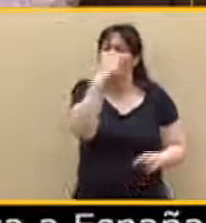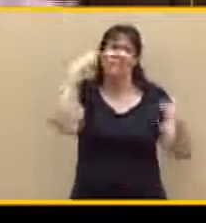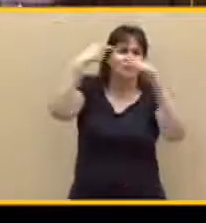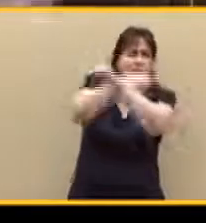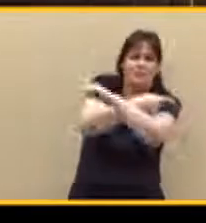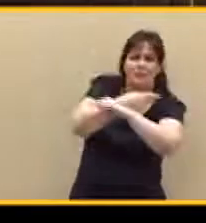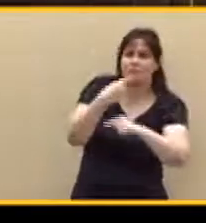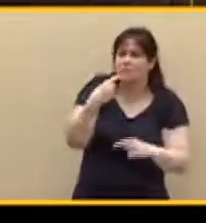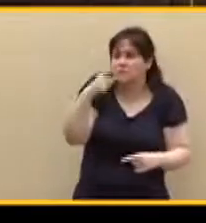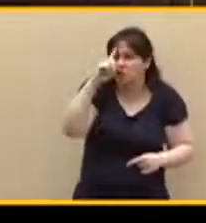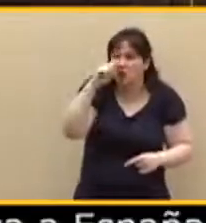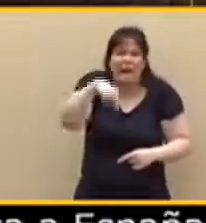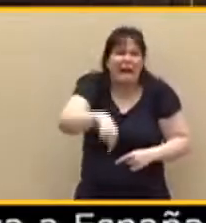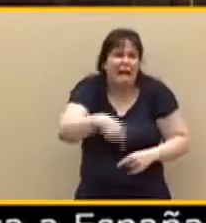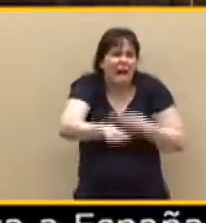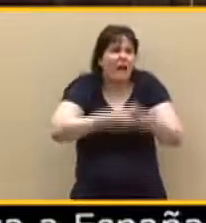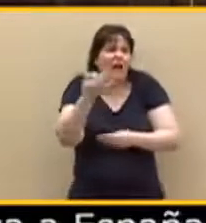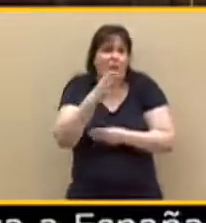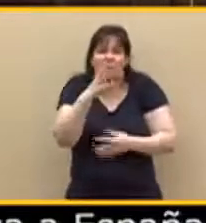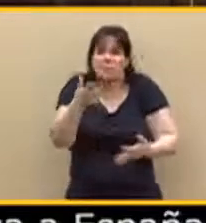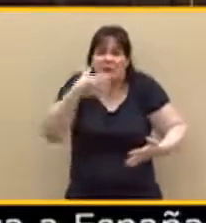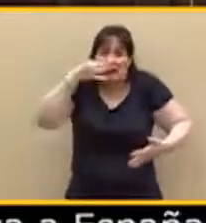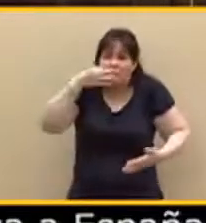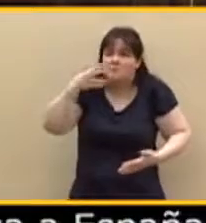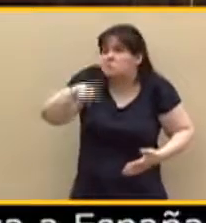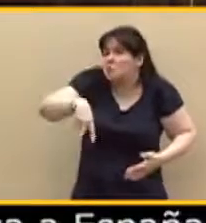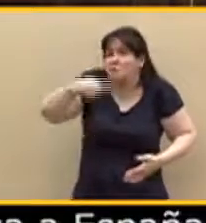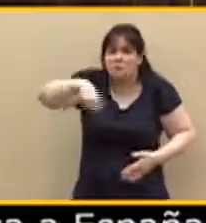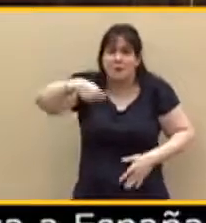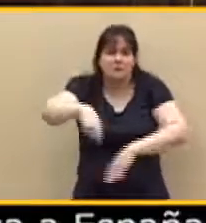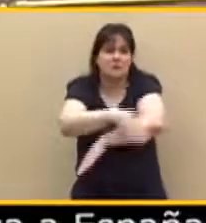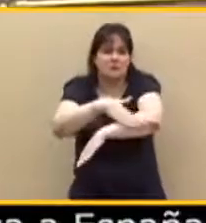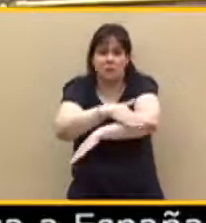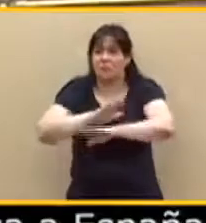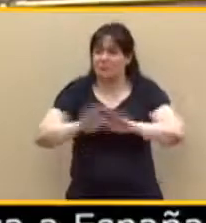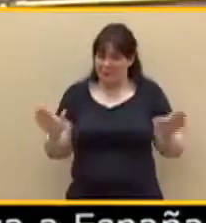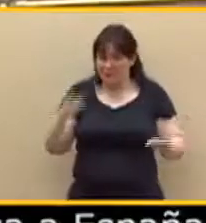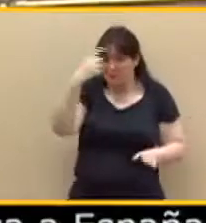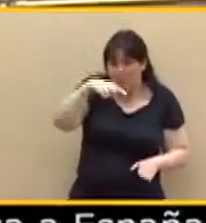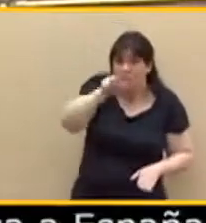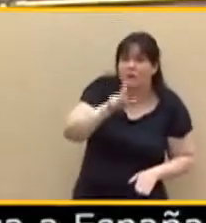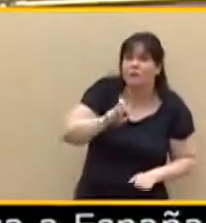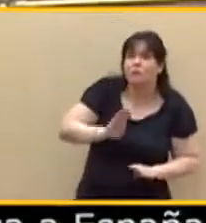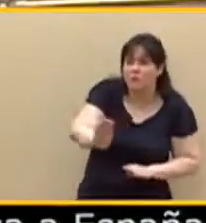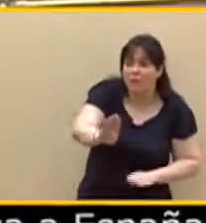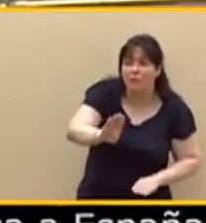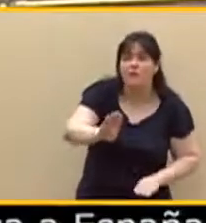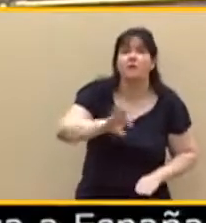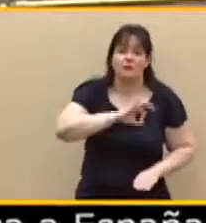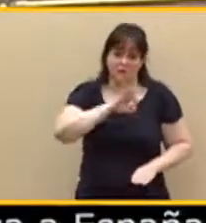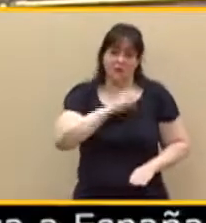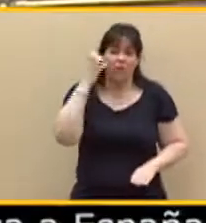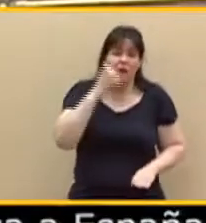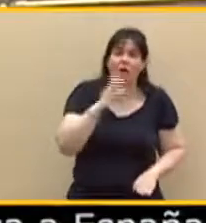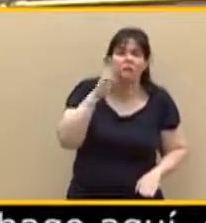realidad solamente soy el presidente del Gobierno. Pero sabe usted, Mariano Rajoy, trae usted los ojos cansados de